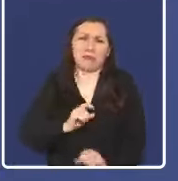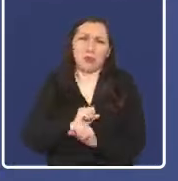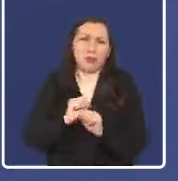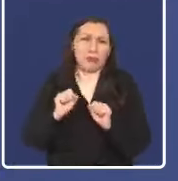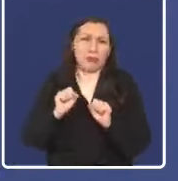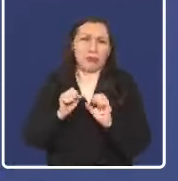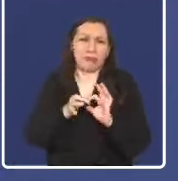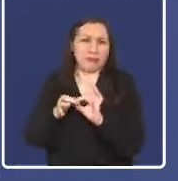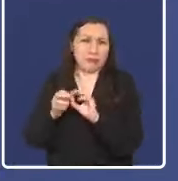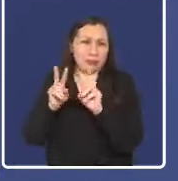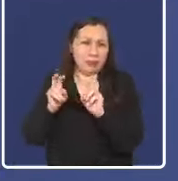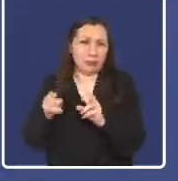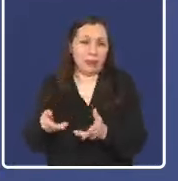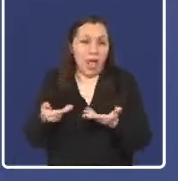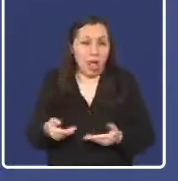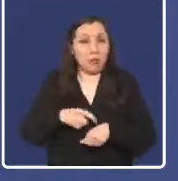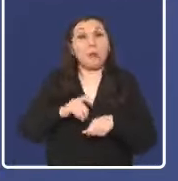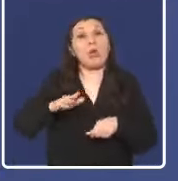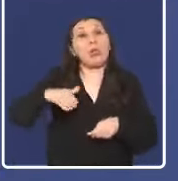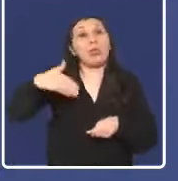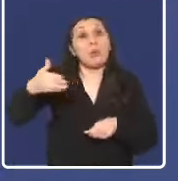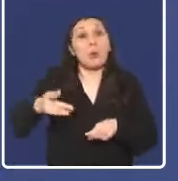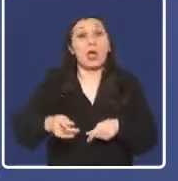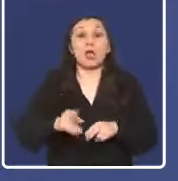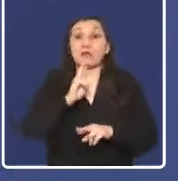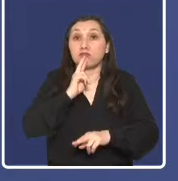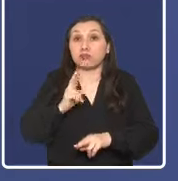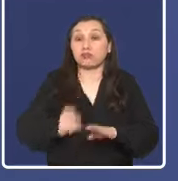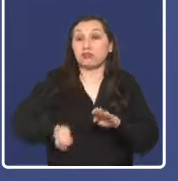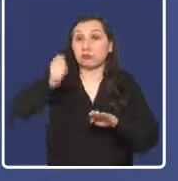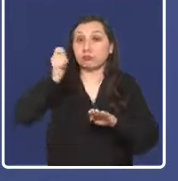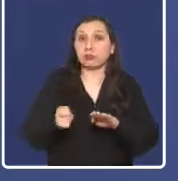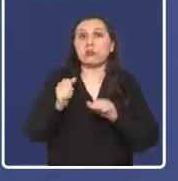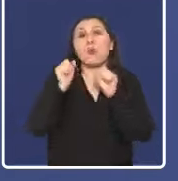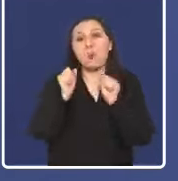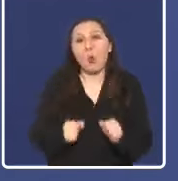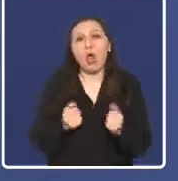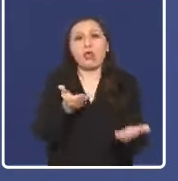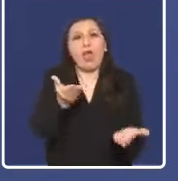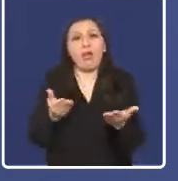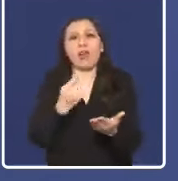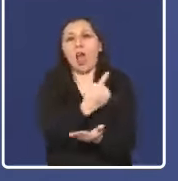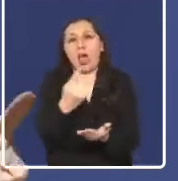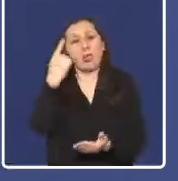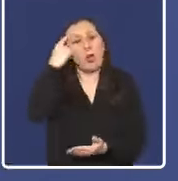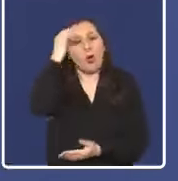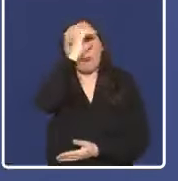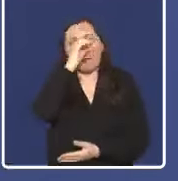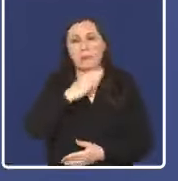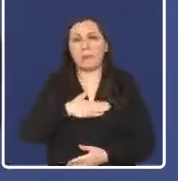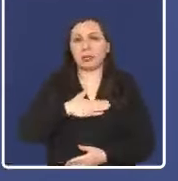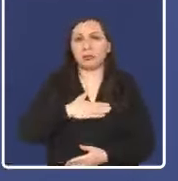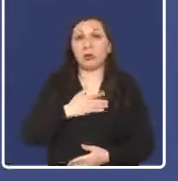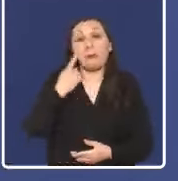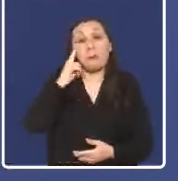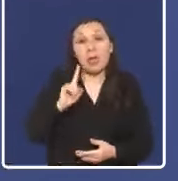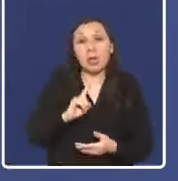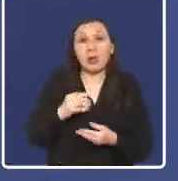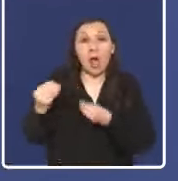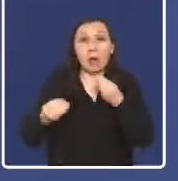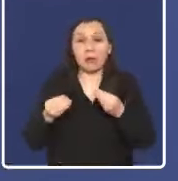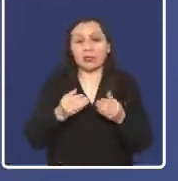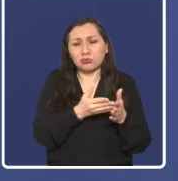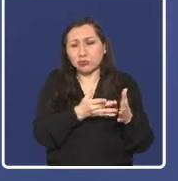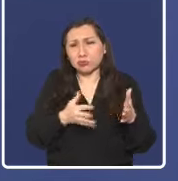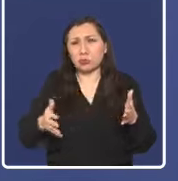impropio para el momento. Independiente, después cuando haya una resolución del caso podremos hacer esas evaluaciones personales. Pero evidentemente todo lo que sucede